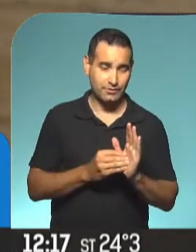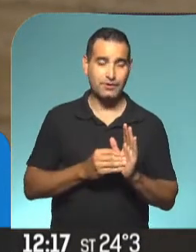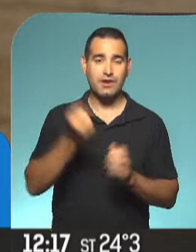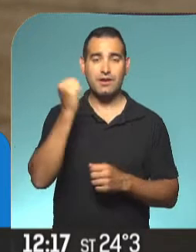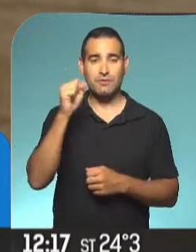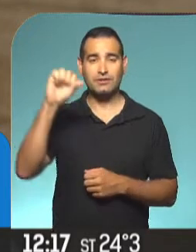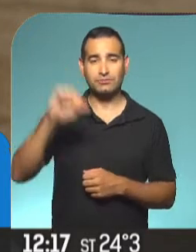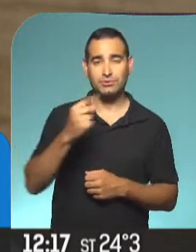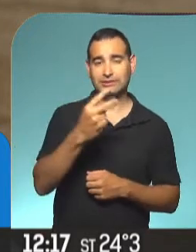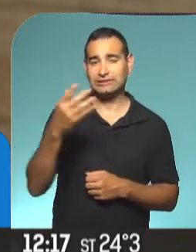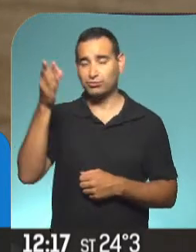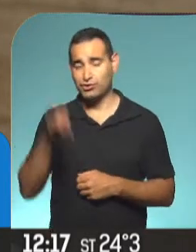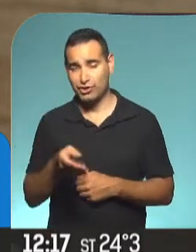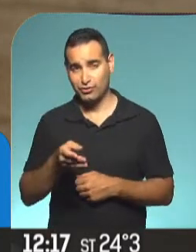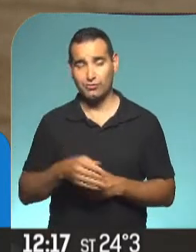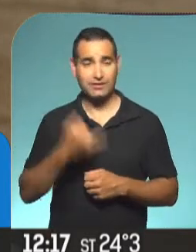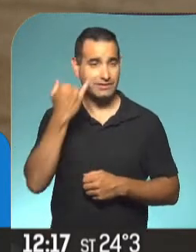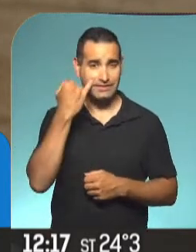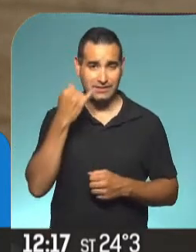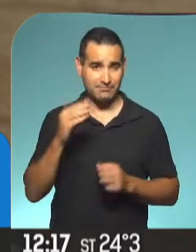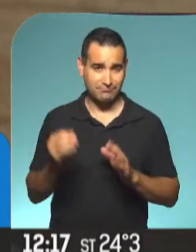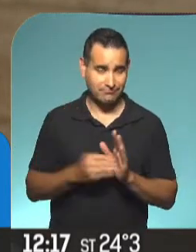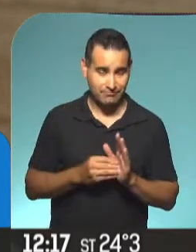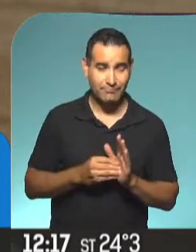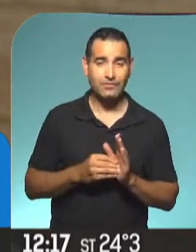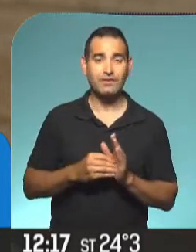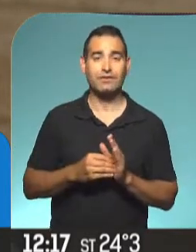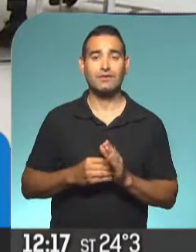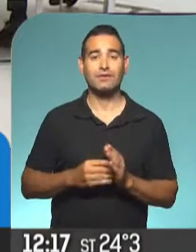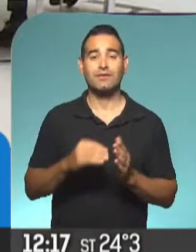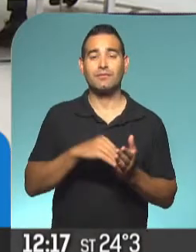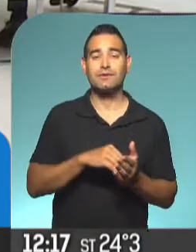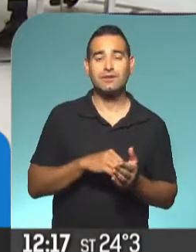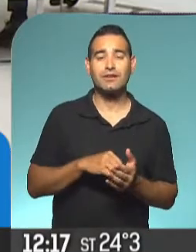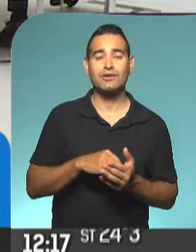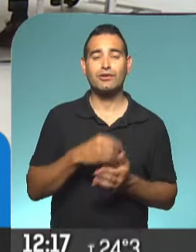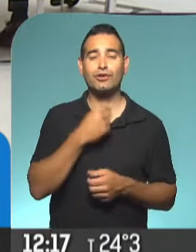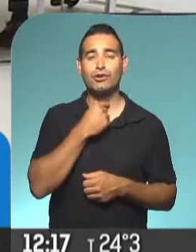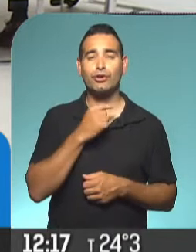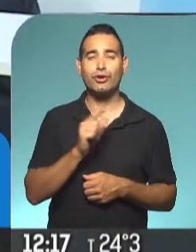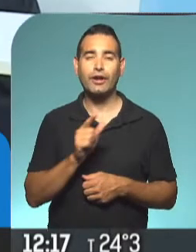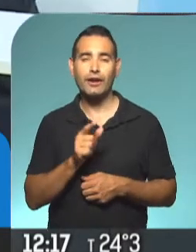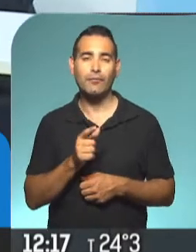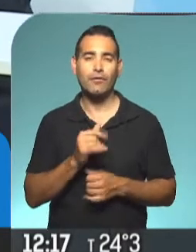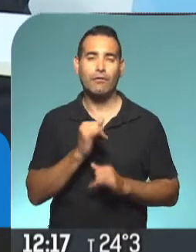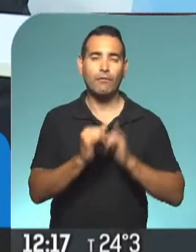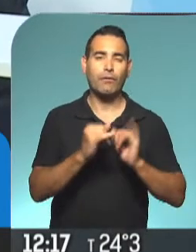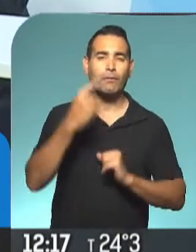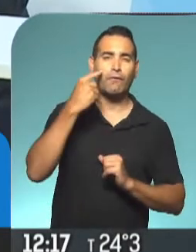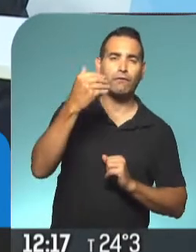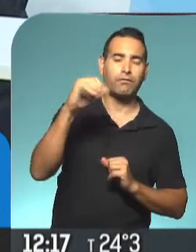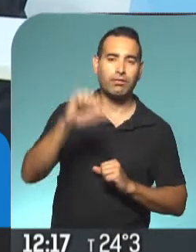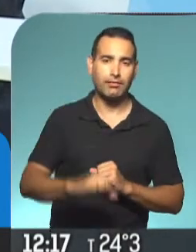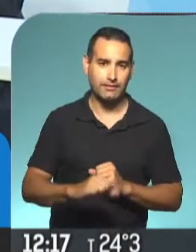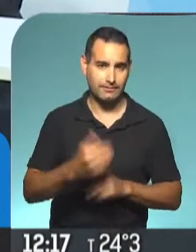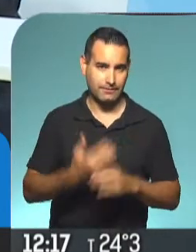al 25%, esto es lo que está marcado, y evitar caer, como muchas veces, en pronósticos que han sido equivocados. El plan